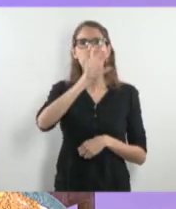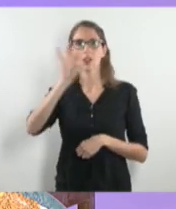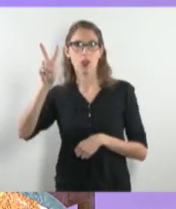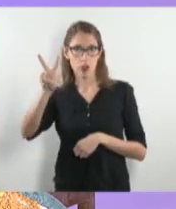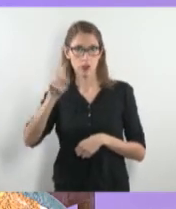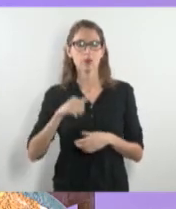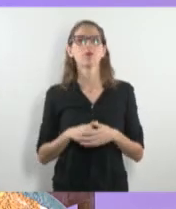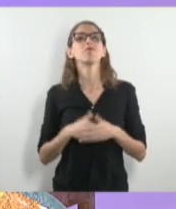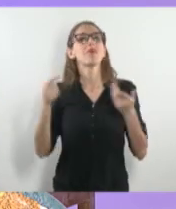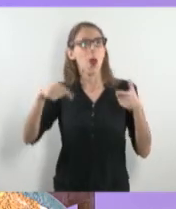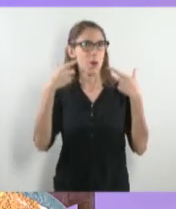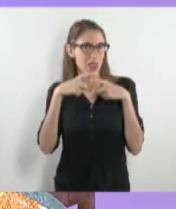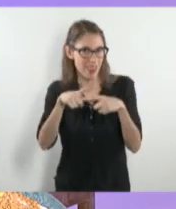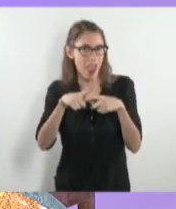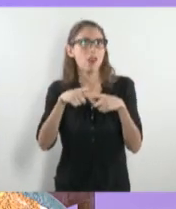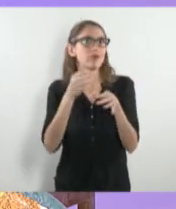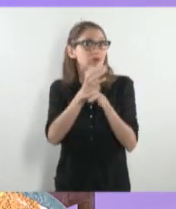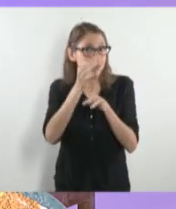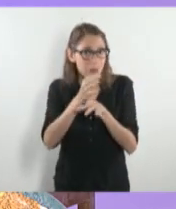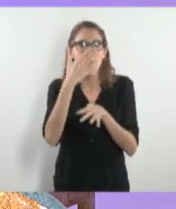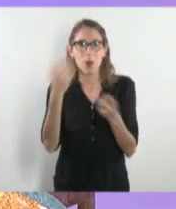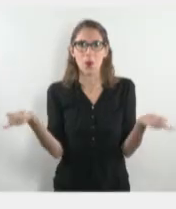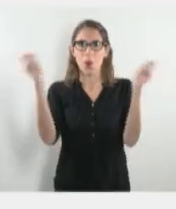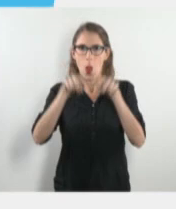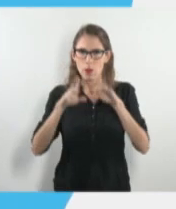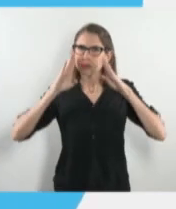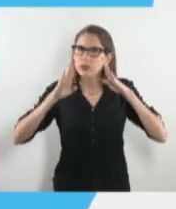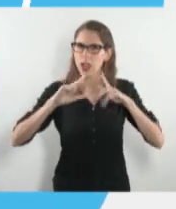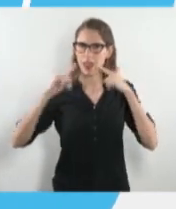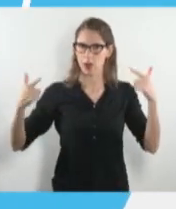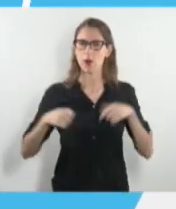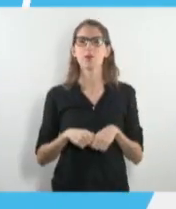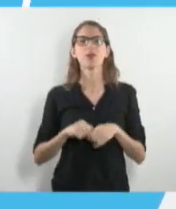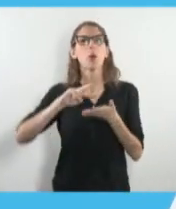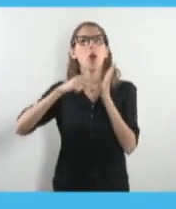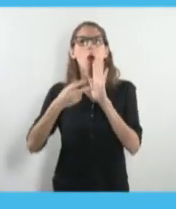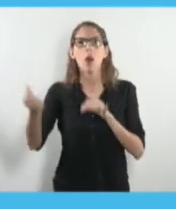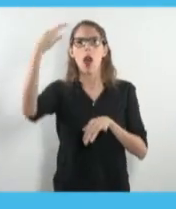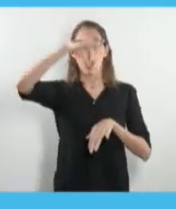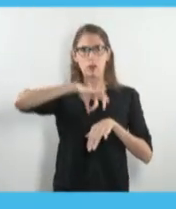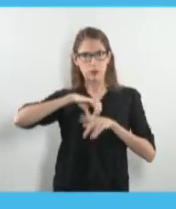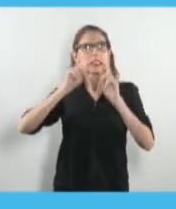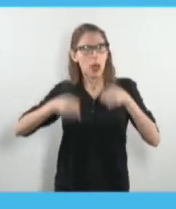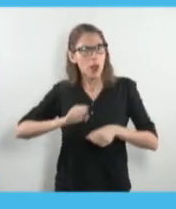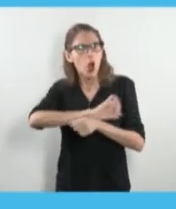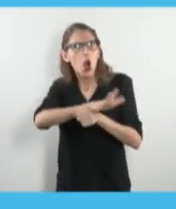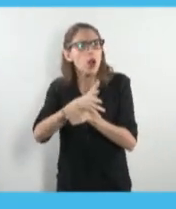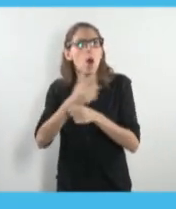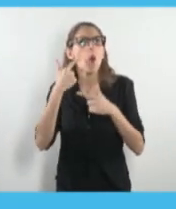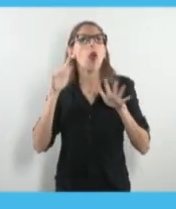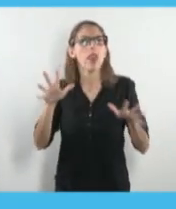0800-222-1002. Vemos este video y empezamos con la clase de lengua. ¿Cómo prevenir virus respiratorios, incluyendo